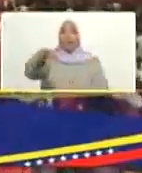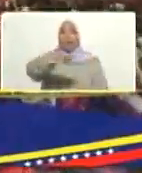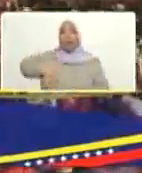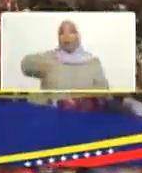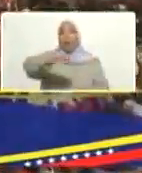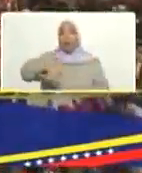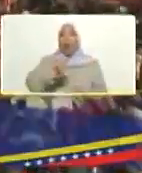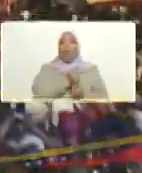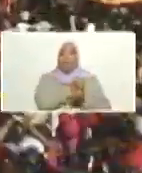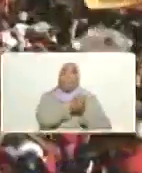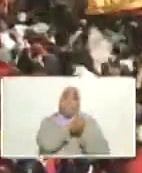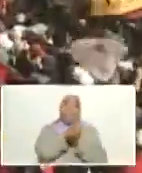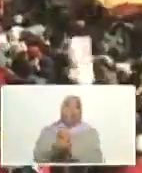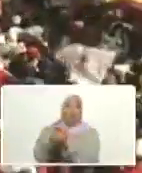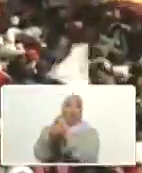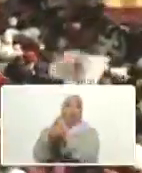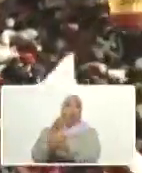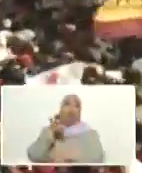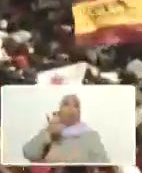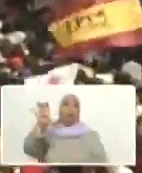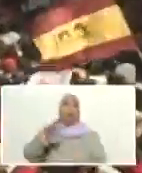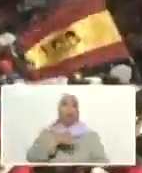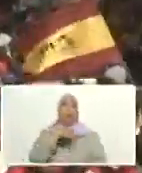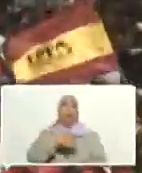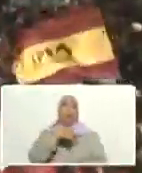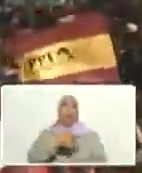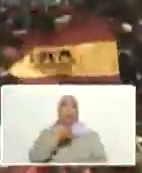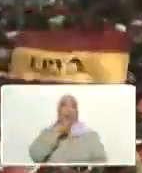amor, de patriotismo.